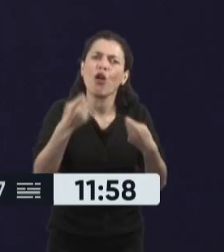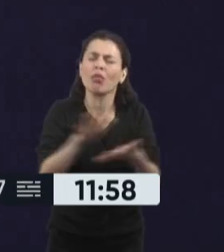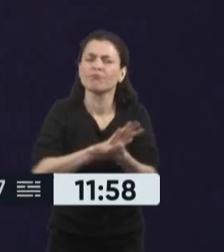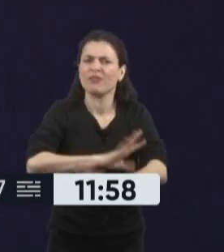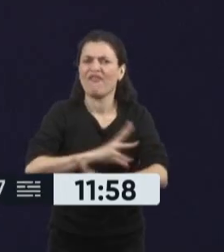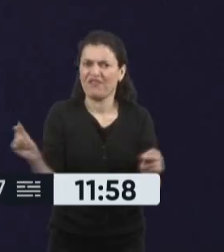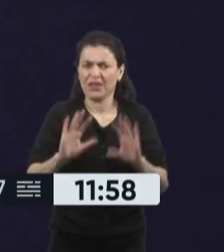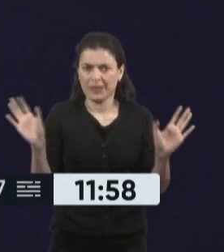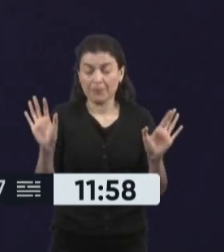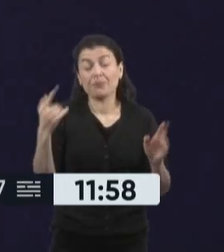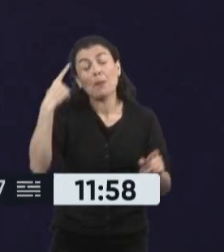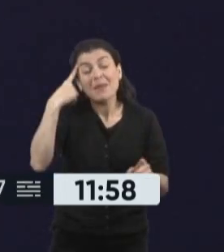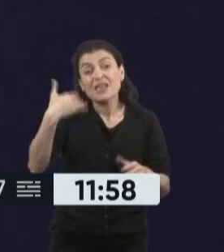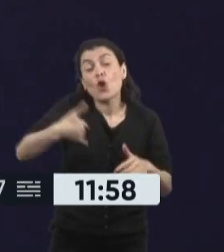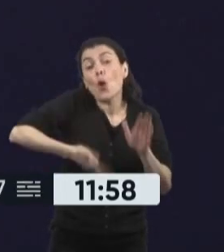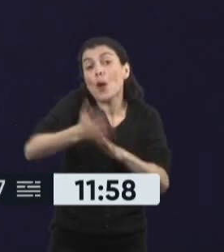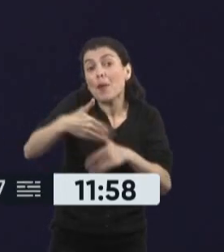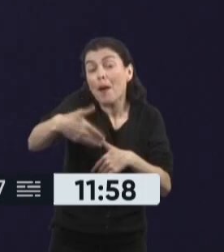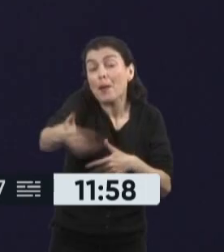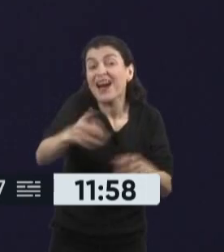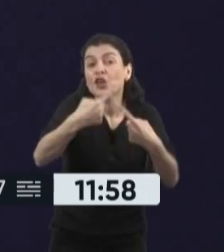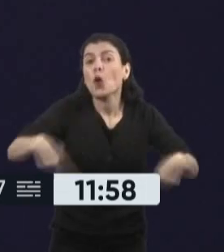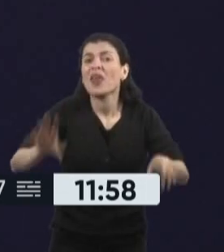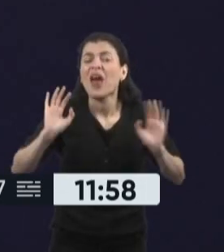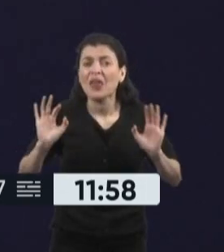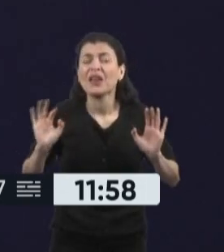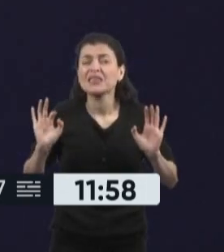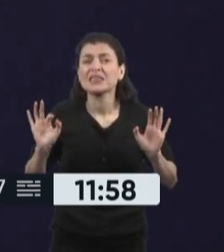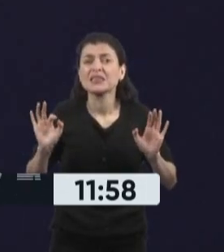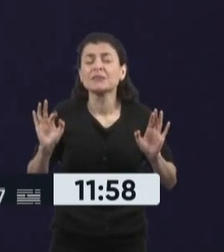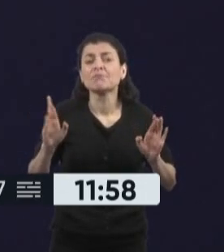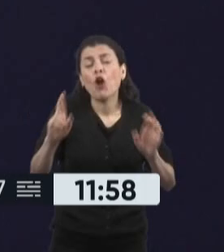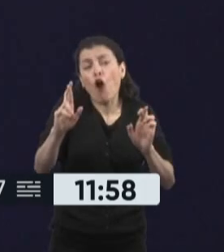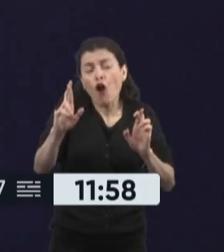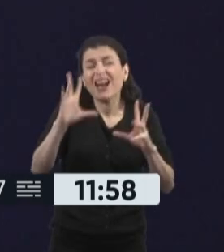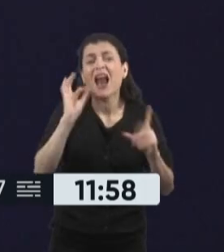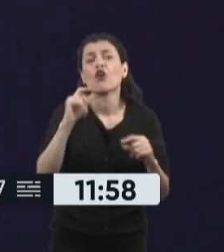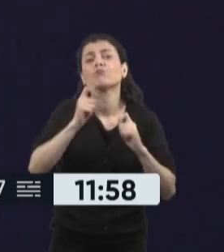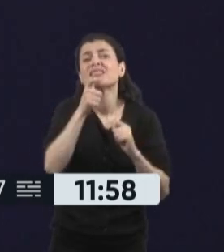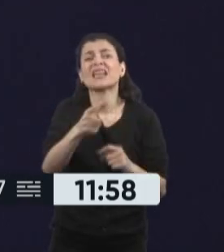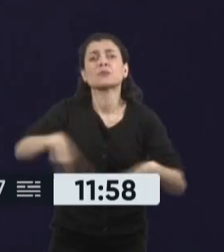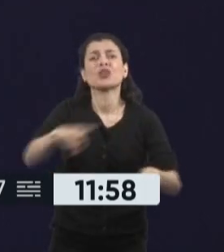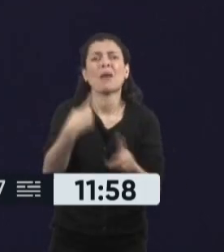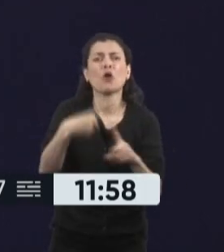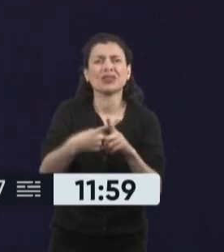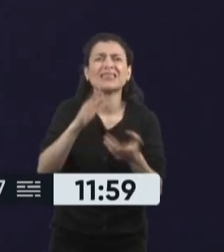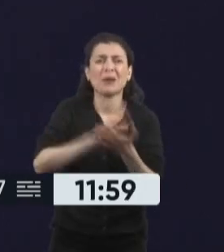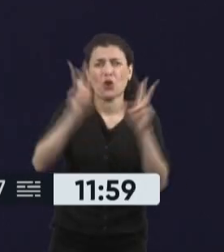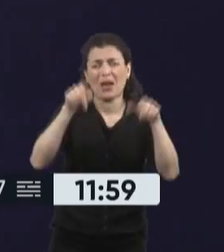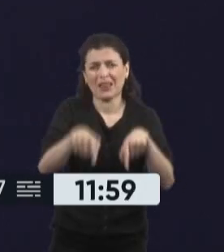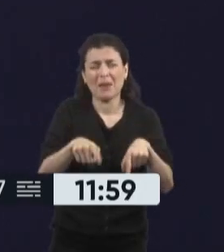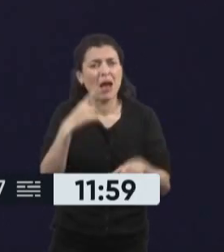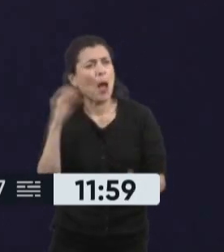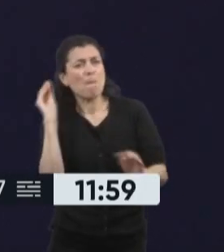así que probablemente en los próximos días logremos tener novedades con respecto a eso y bueno, no hay mucho más para describir